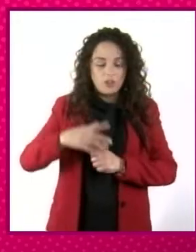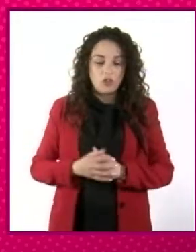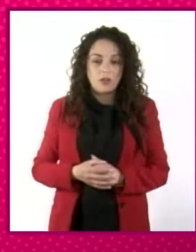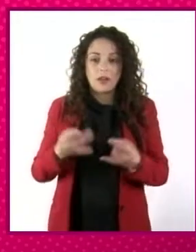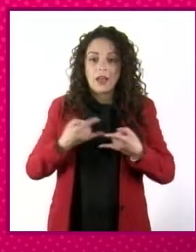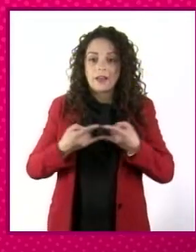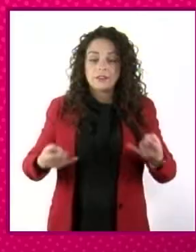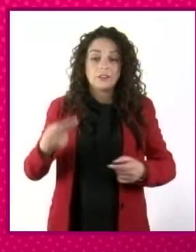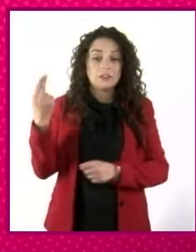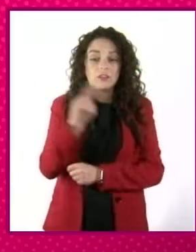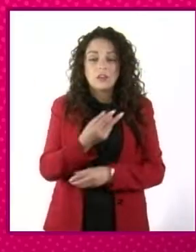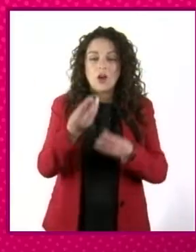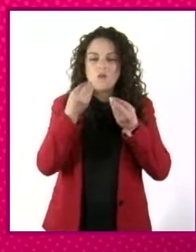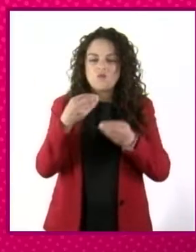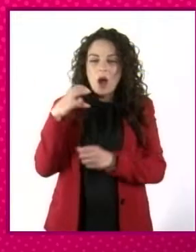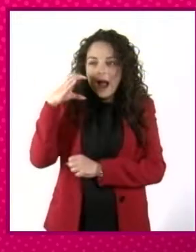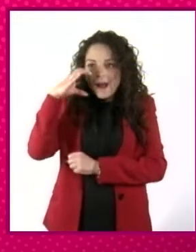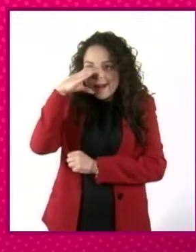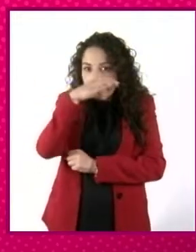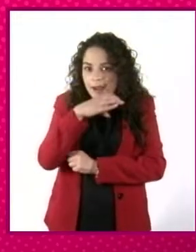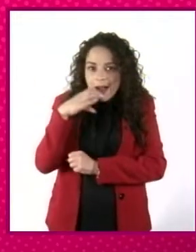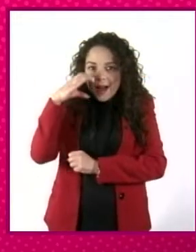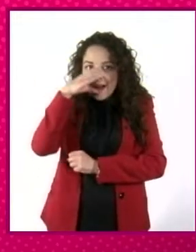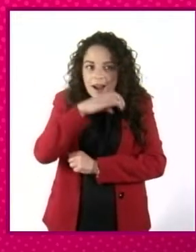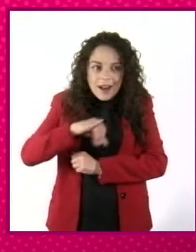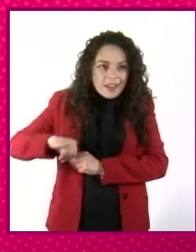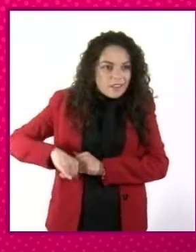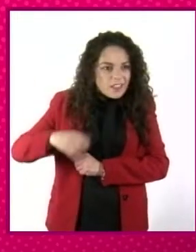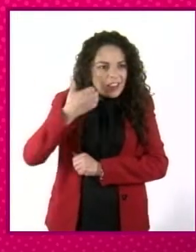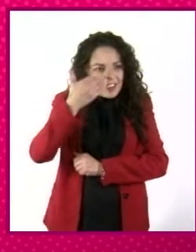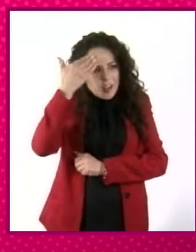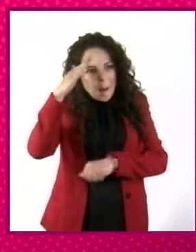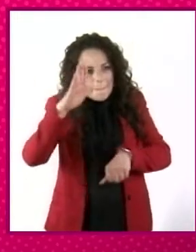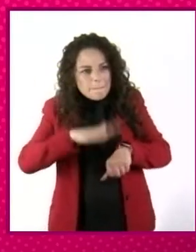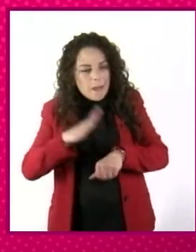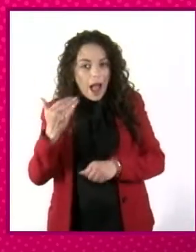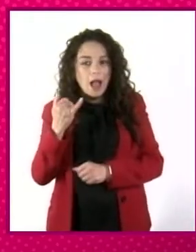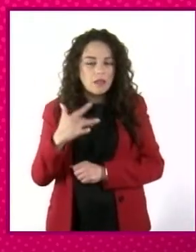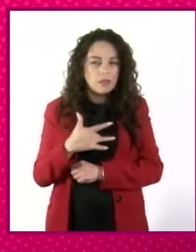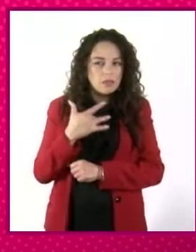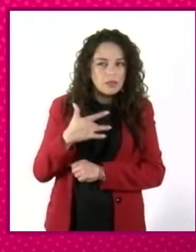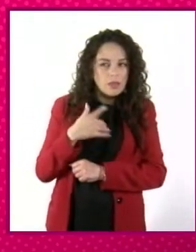mucha curiosidad y de mucha intuición también.